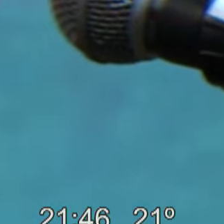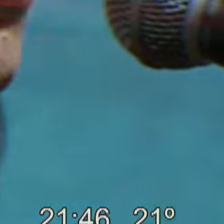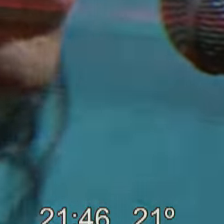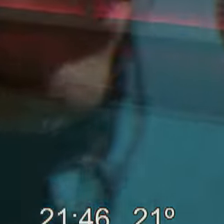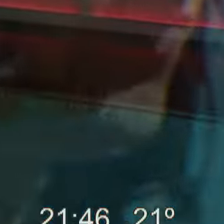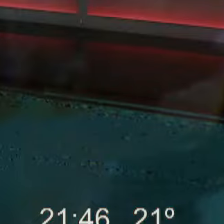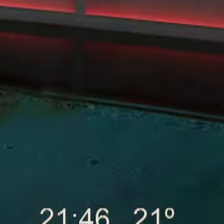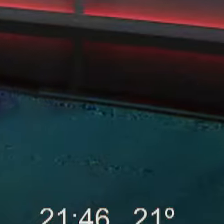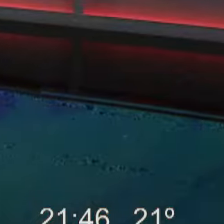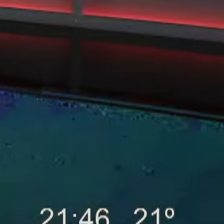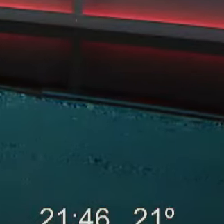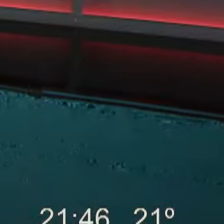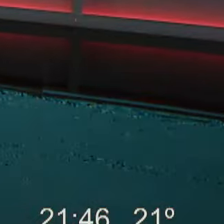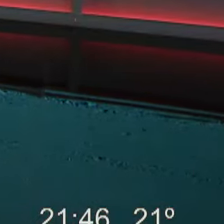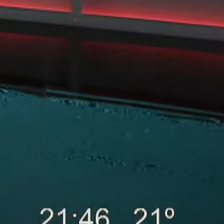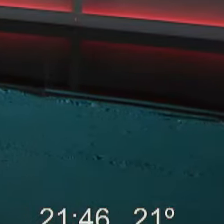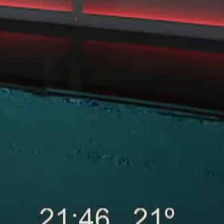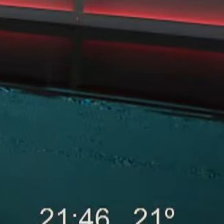volar.